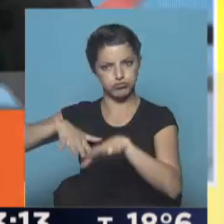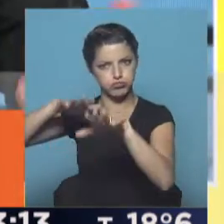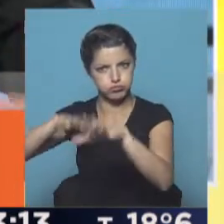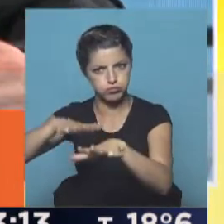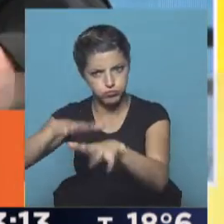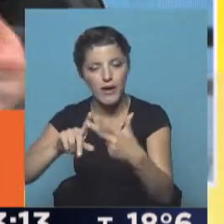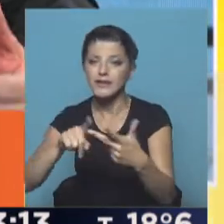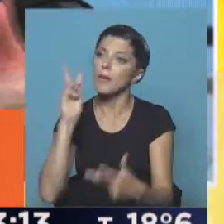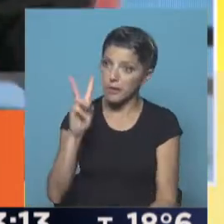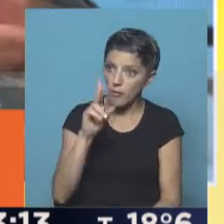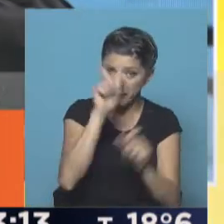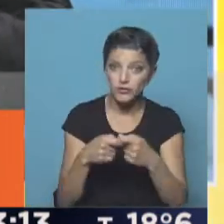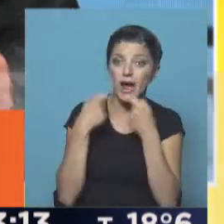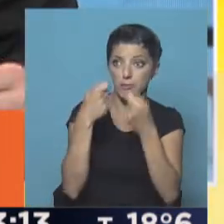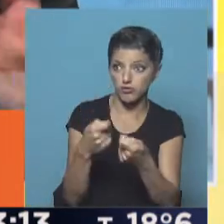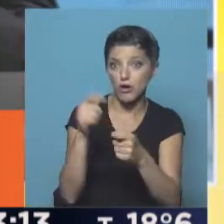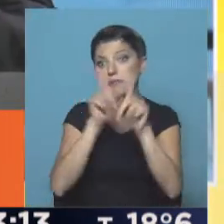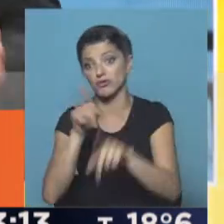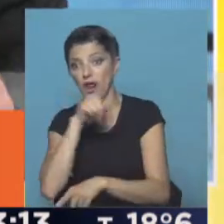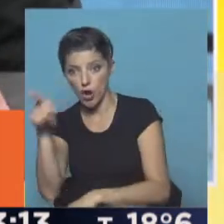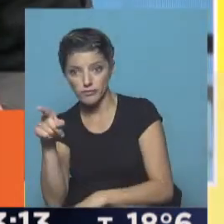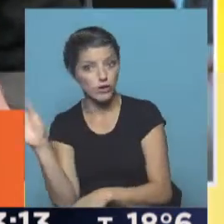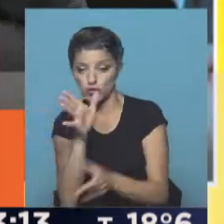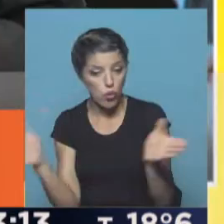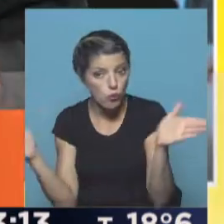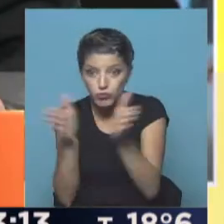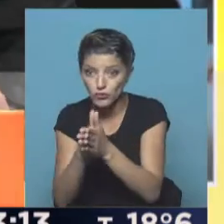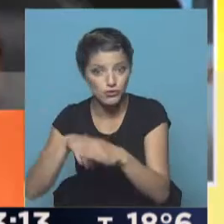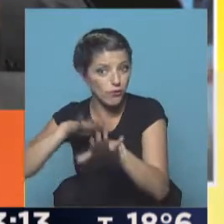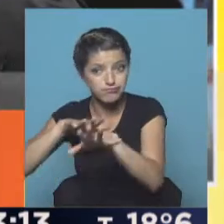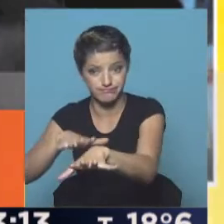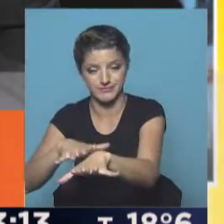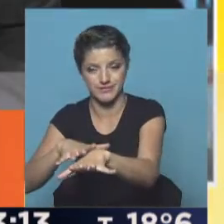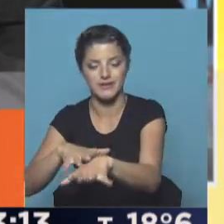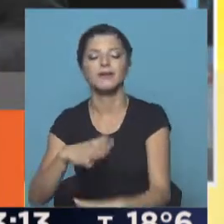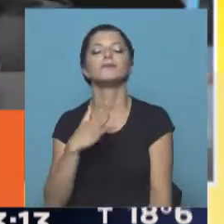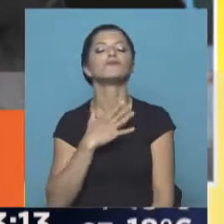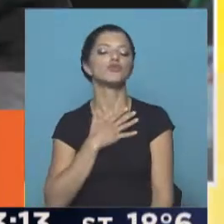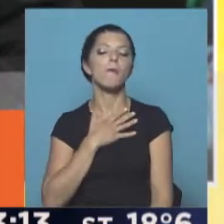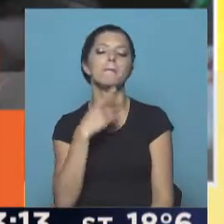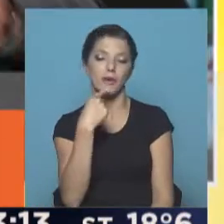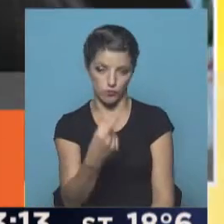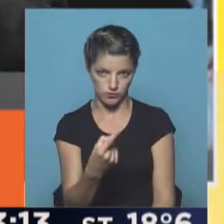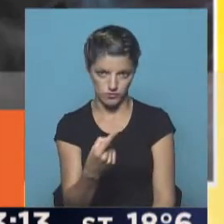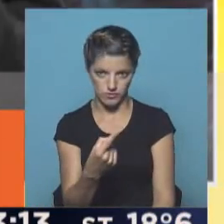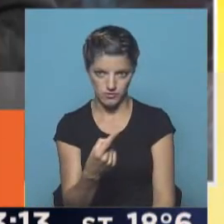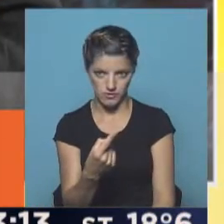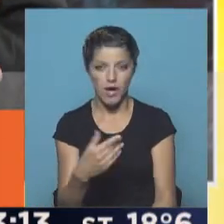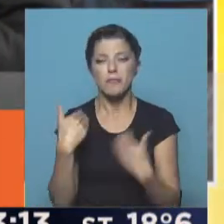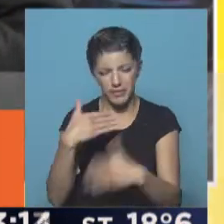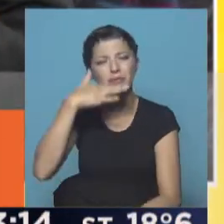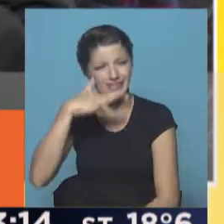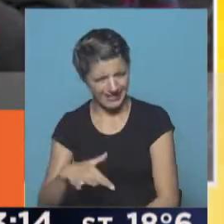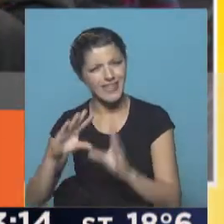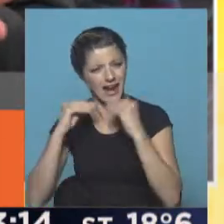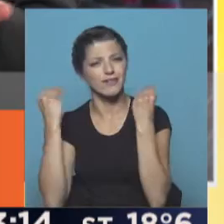que había votado por el sí, gente que había votado por el no, manifestándose juntos. La pregunta es, ¿estamos capacitados para leer los resultados de un